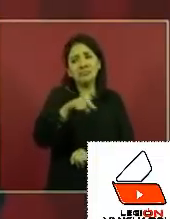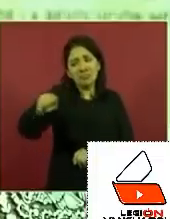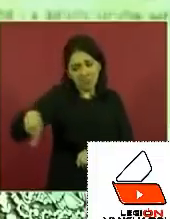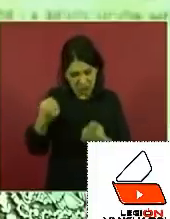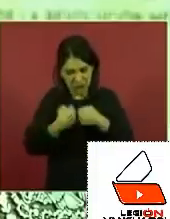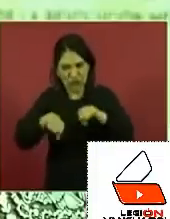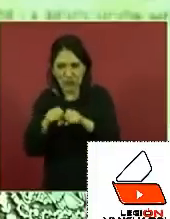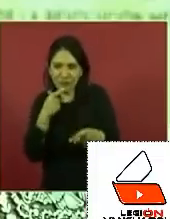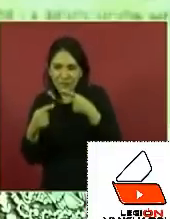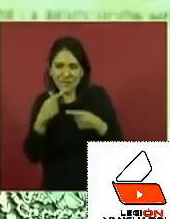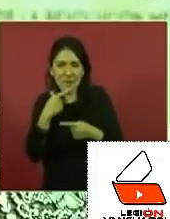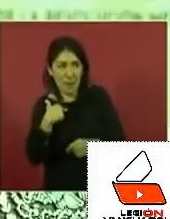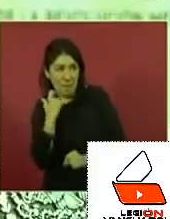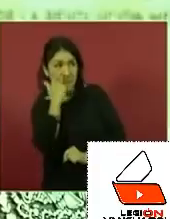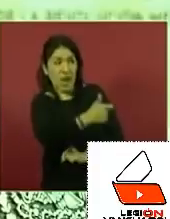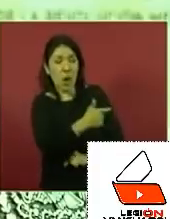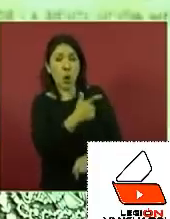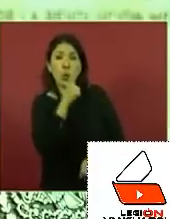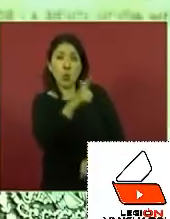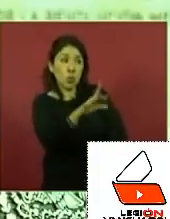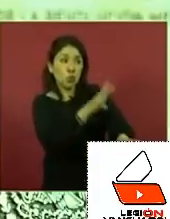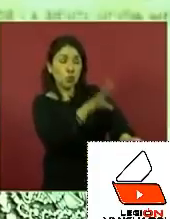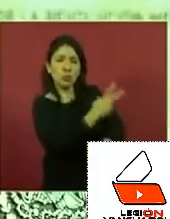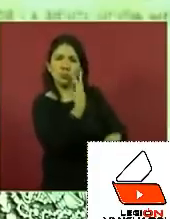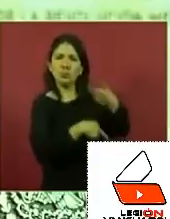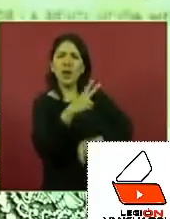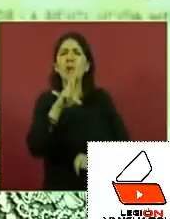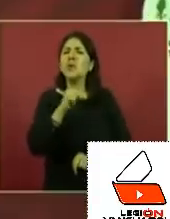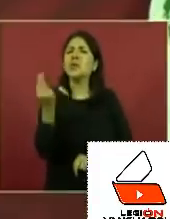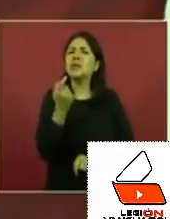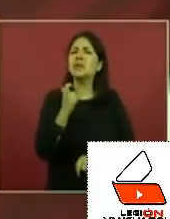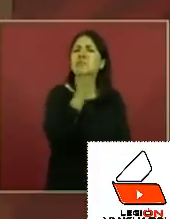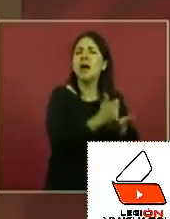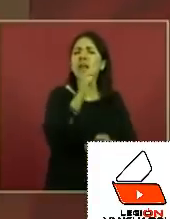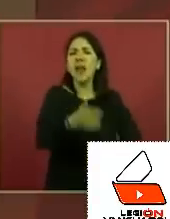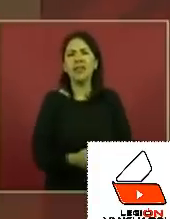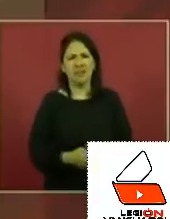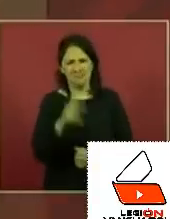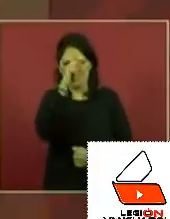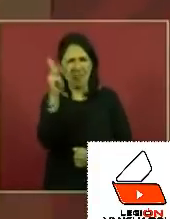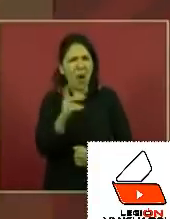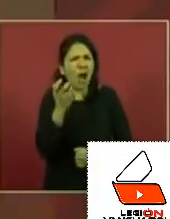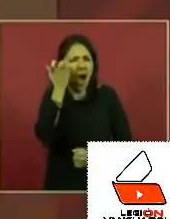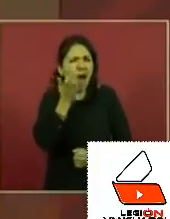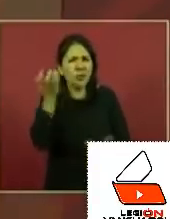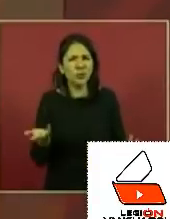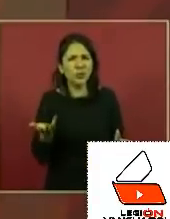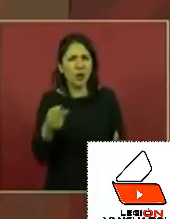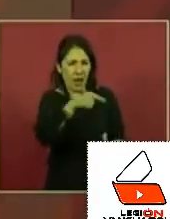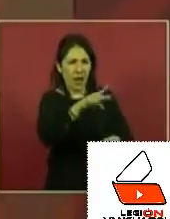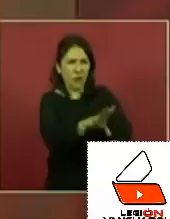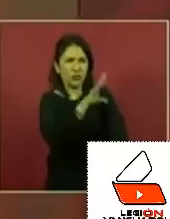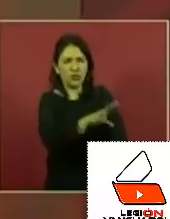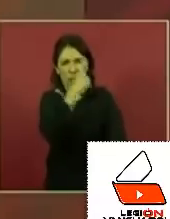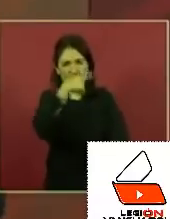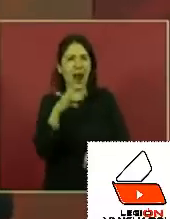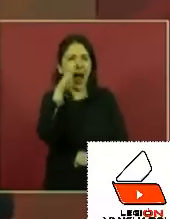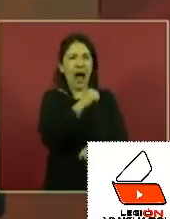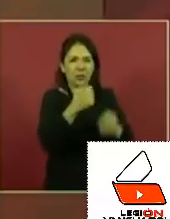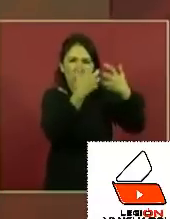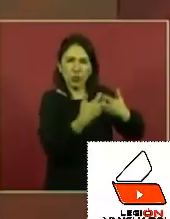Por la transmisión Habían abusos De que una planta termoeléctrica